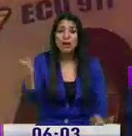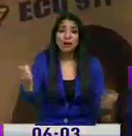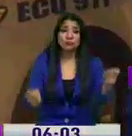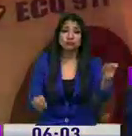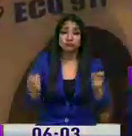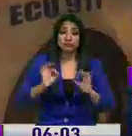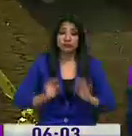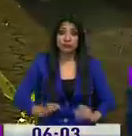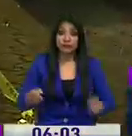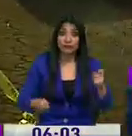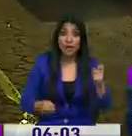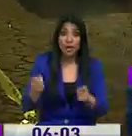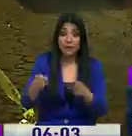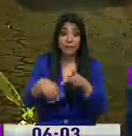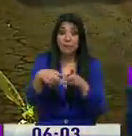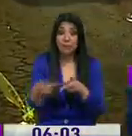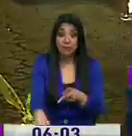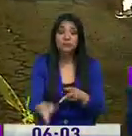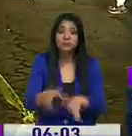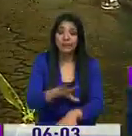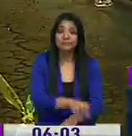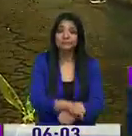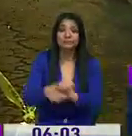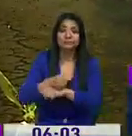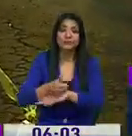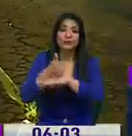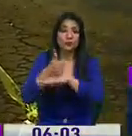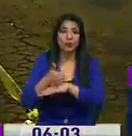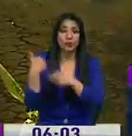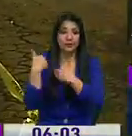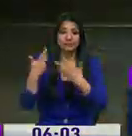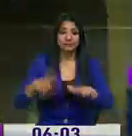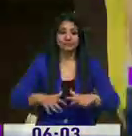fue detenido y puesto a órdenes de las autoridades